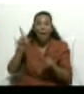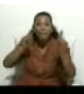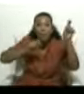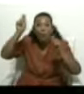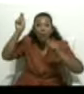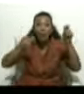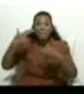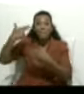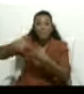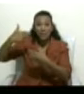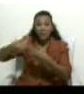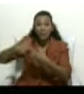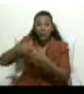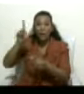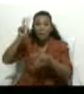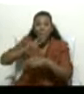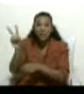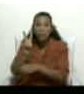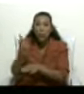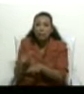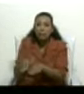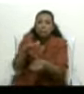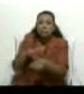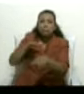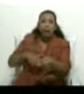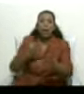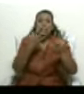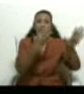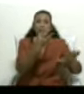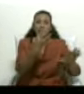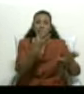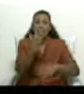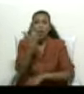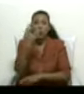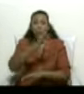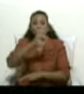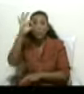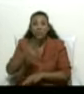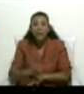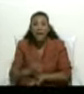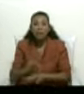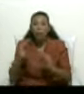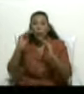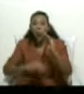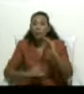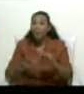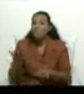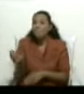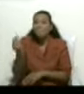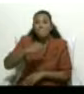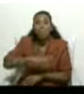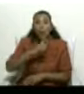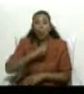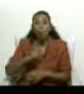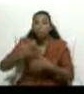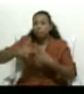Exportaciones petroleras de Venezuela retroceden 38% ante menor procesamiento de